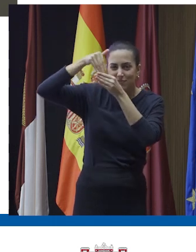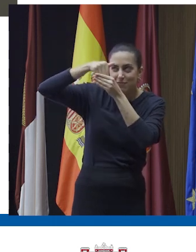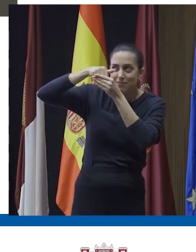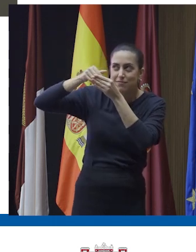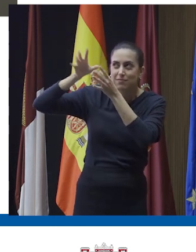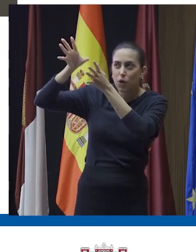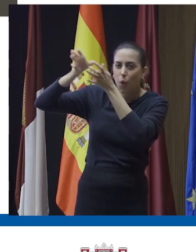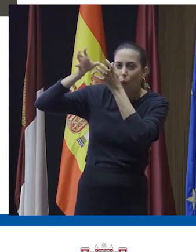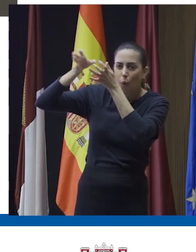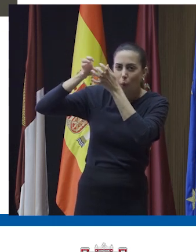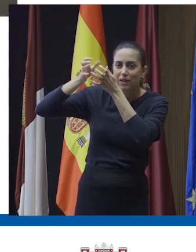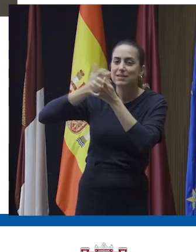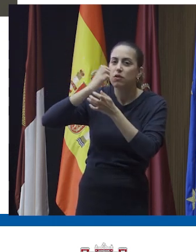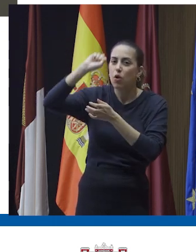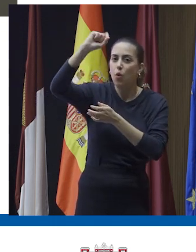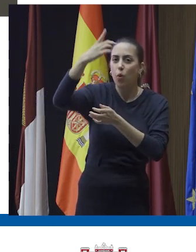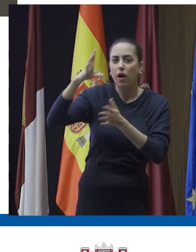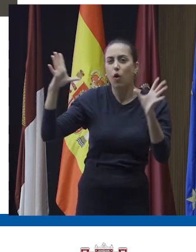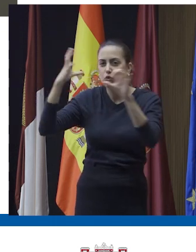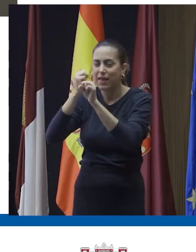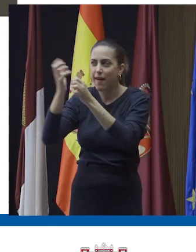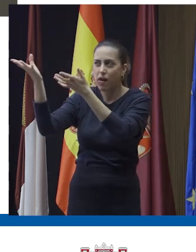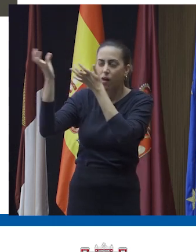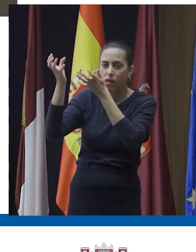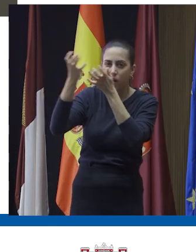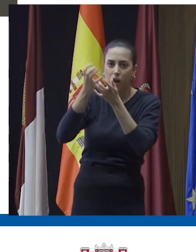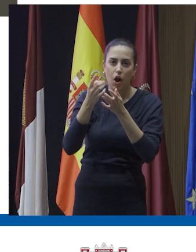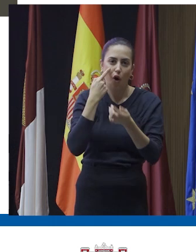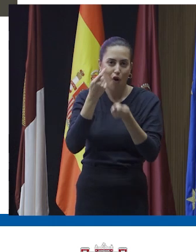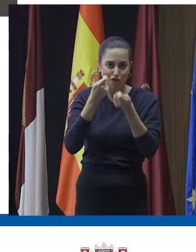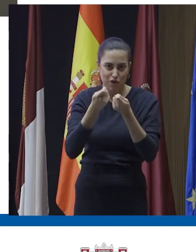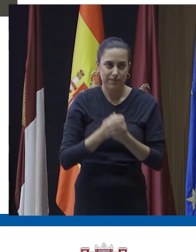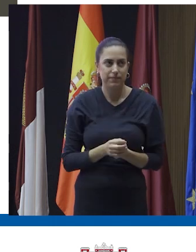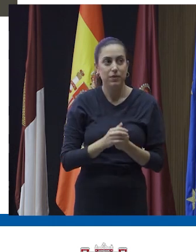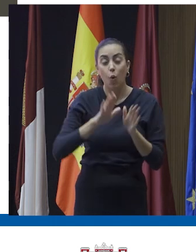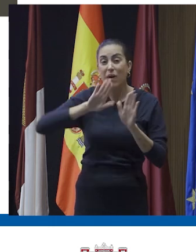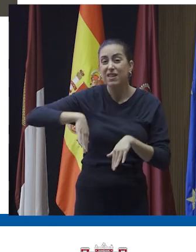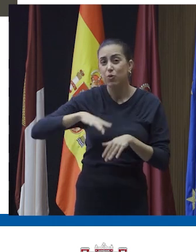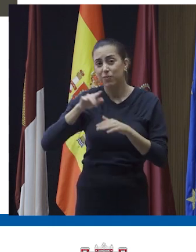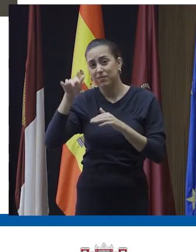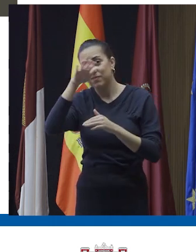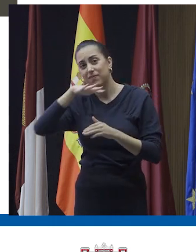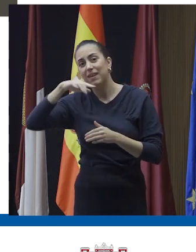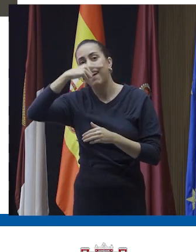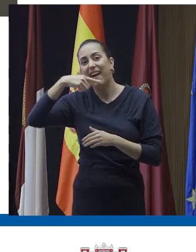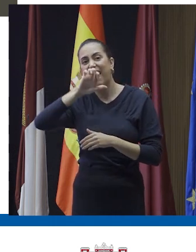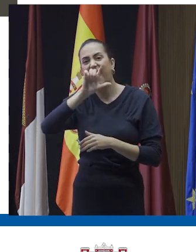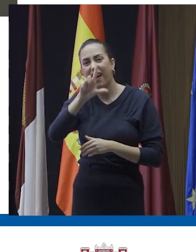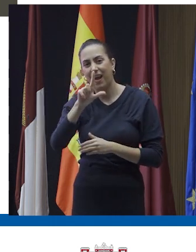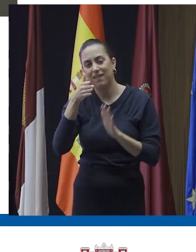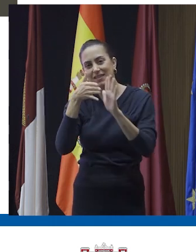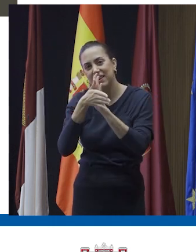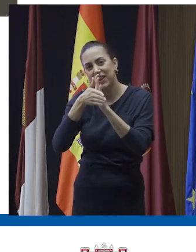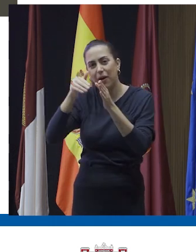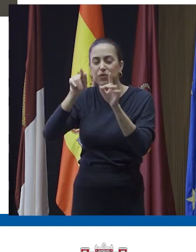luz y oscuridad. Y bueno, por último, tenemos esta parte que es que podéis ver aquí, que es un gel, que es el gel que rellena